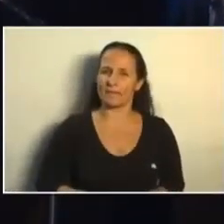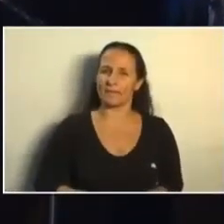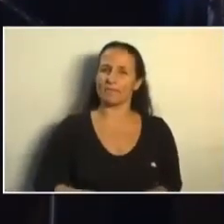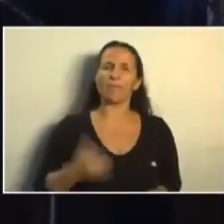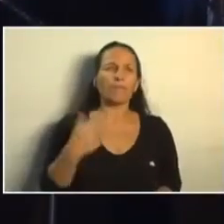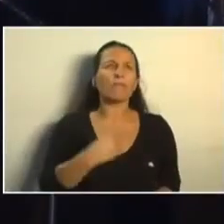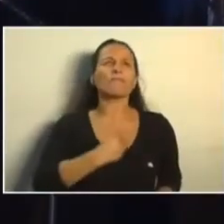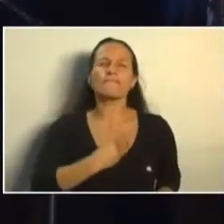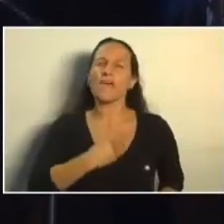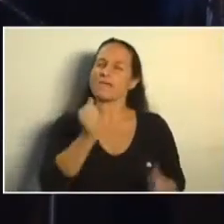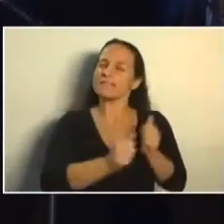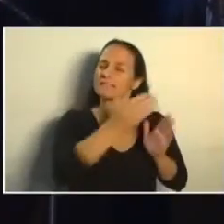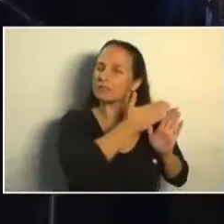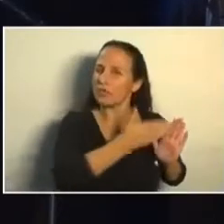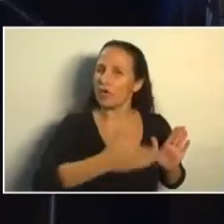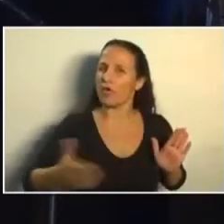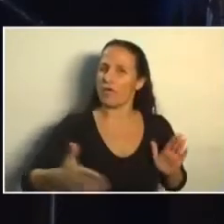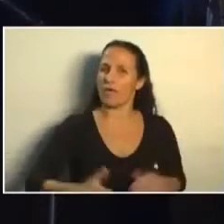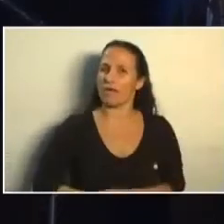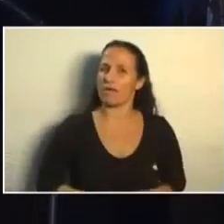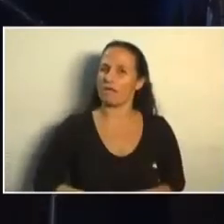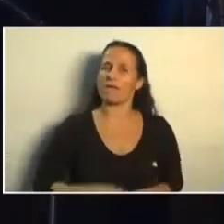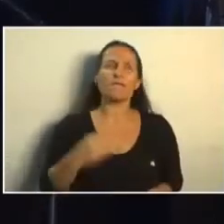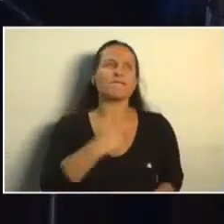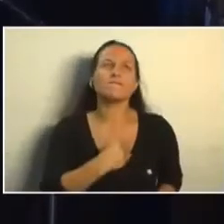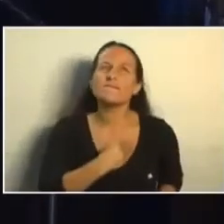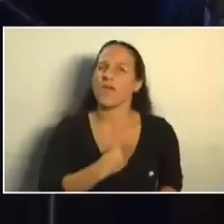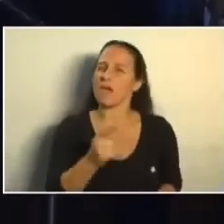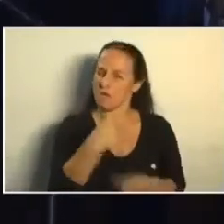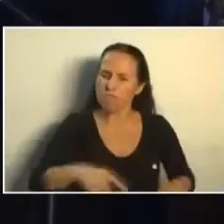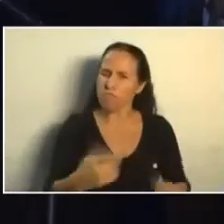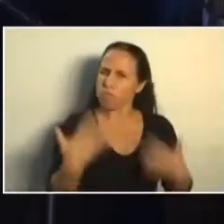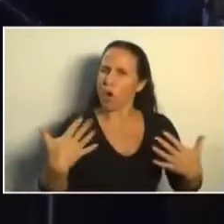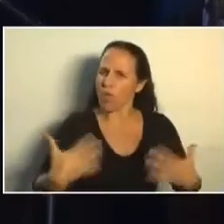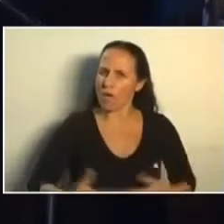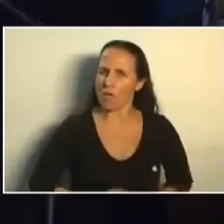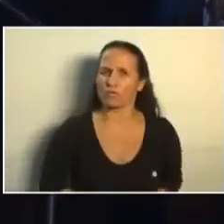Fe en nuestra historia. Fe en nuestras posibilidades.